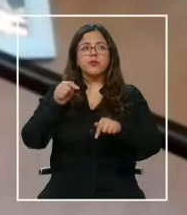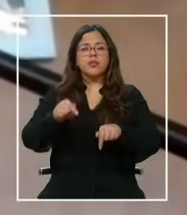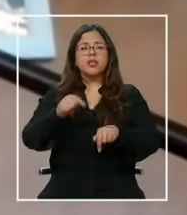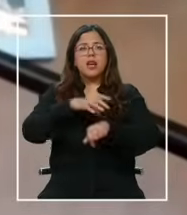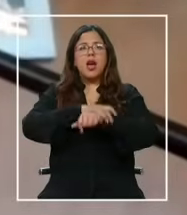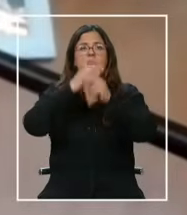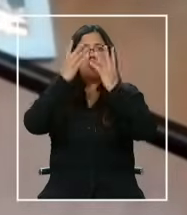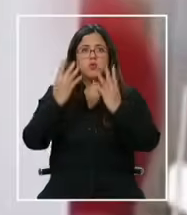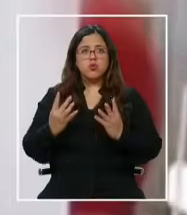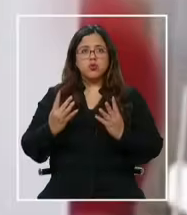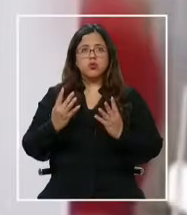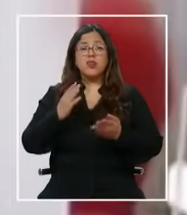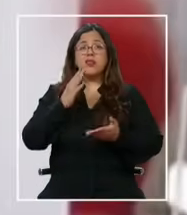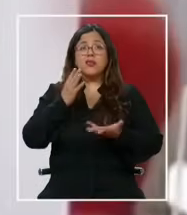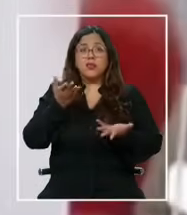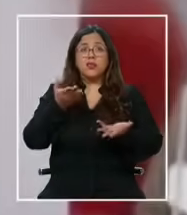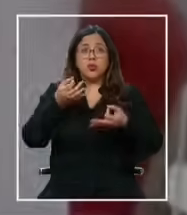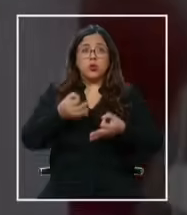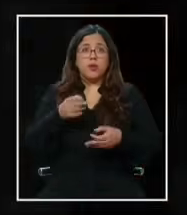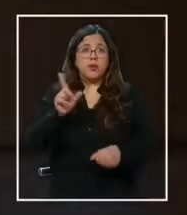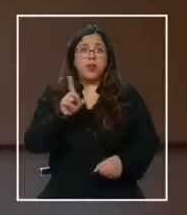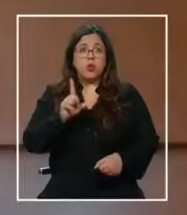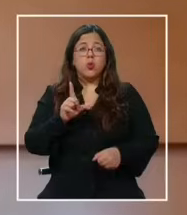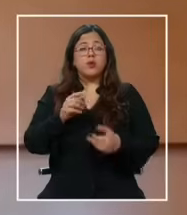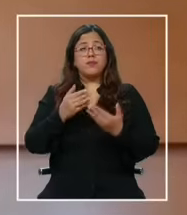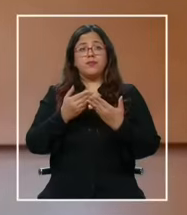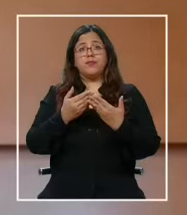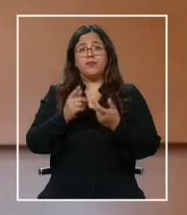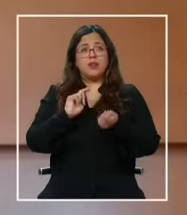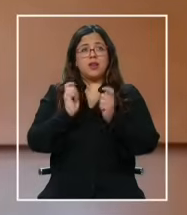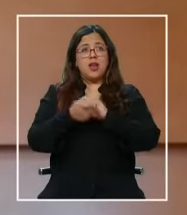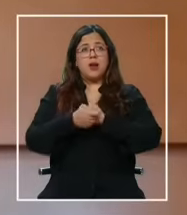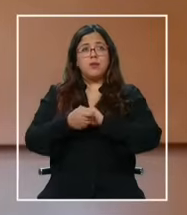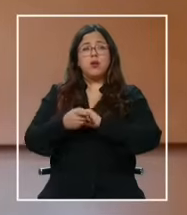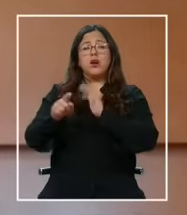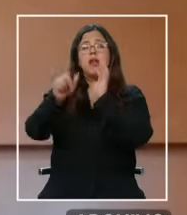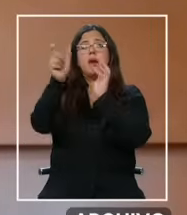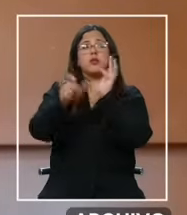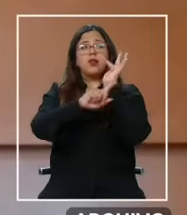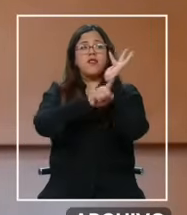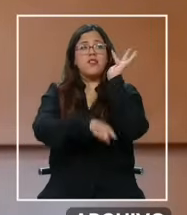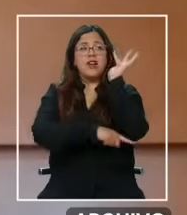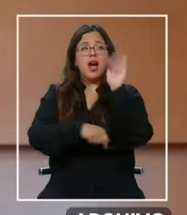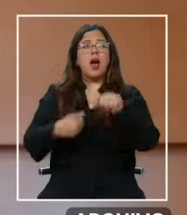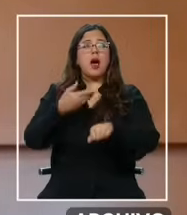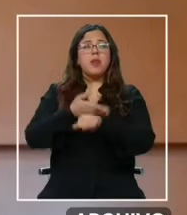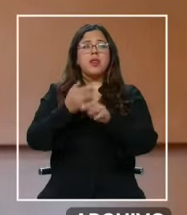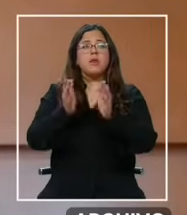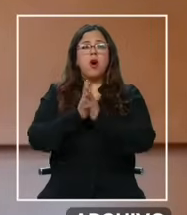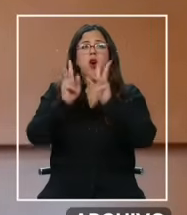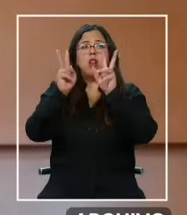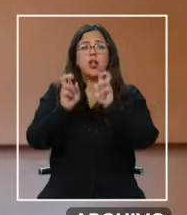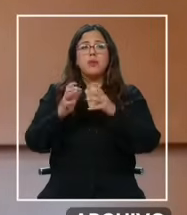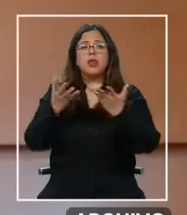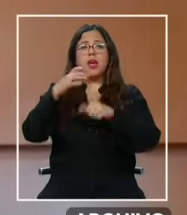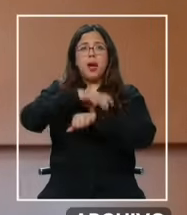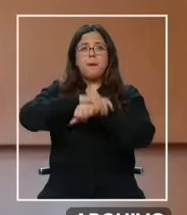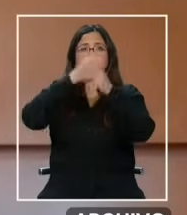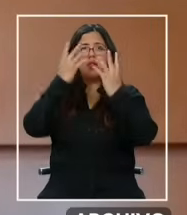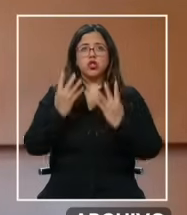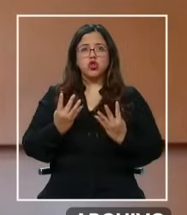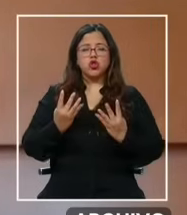prisión preventiva hasta este lunes el fiscal de la causa solicitó se aplicas las medidas cautelares de prisión